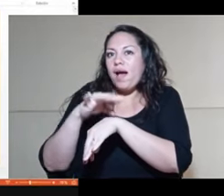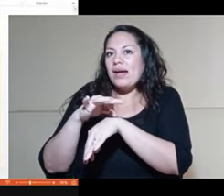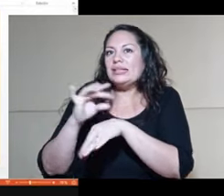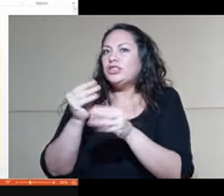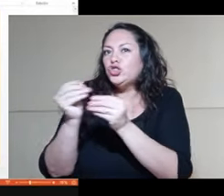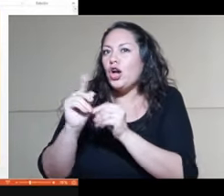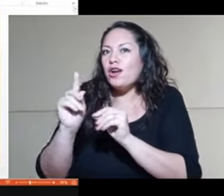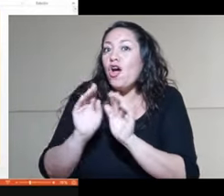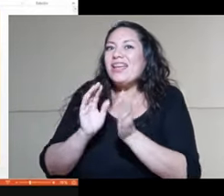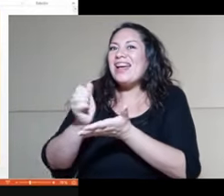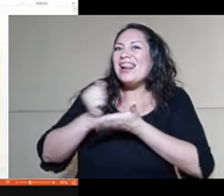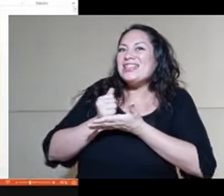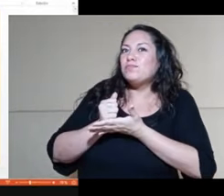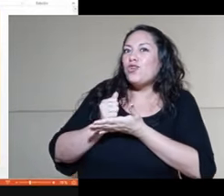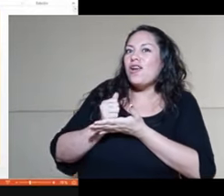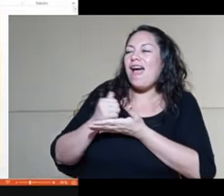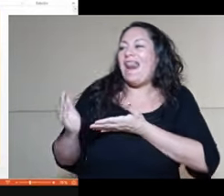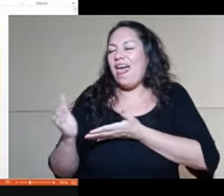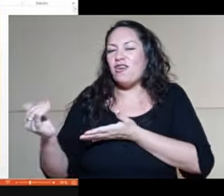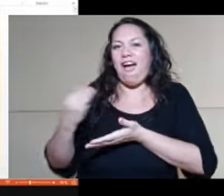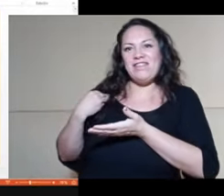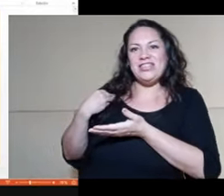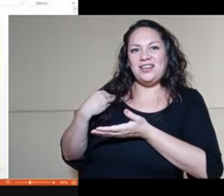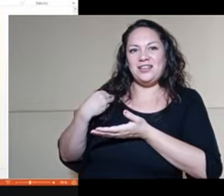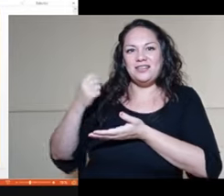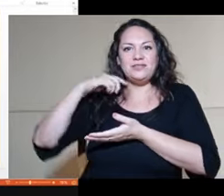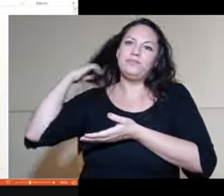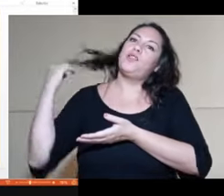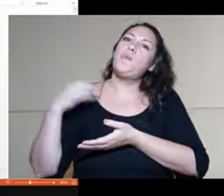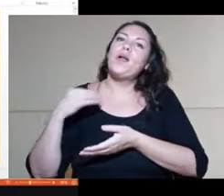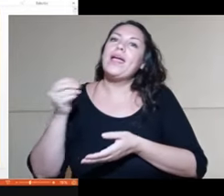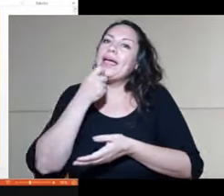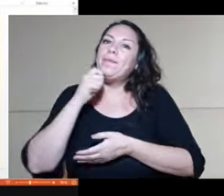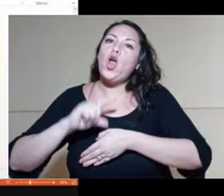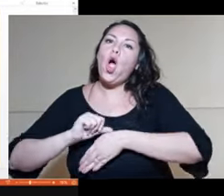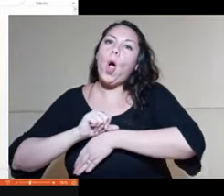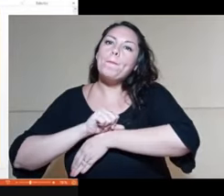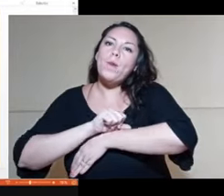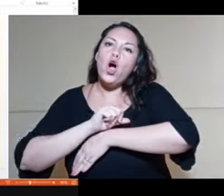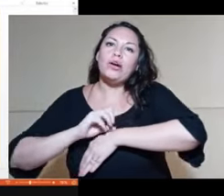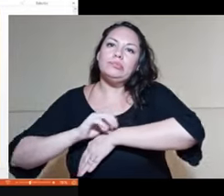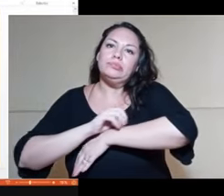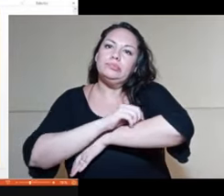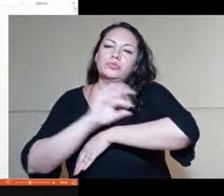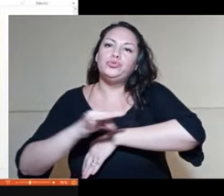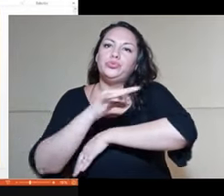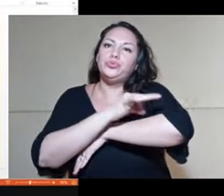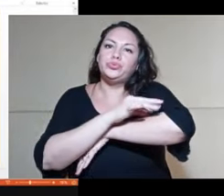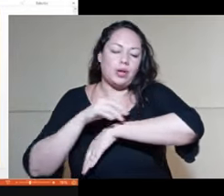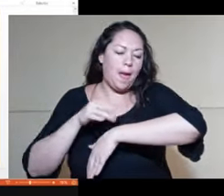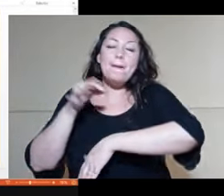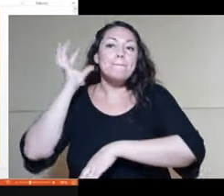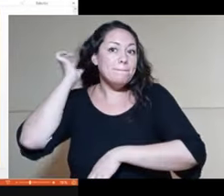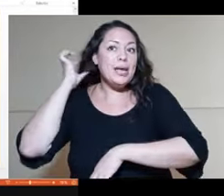no es que el pelo tenga sensibilidad, es el receptor que está al lado que le da la sensibilidad. Entonces nosotros sentimos la mosca, la hormiga o el insecto